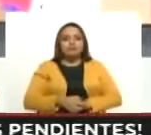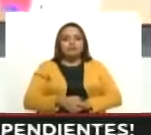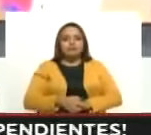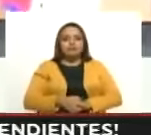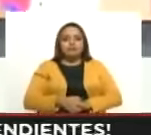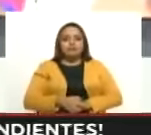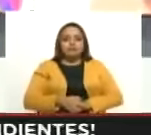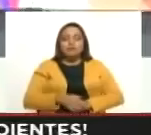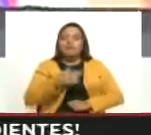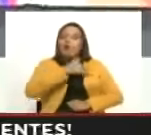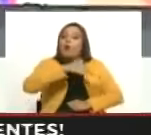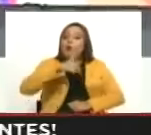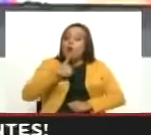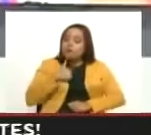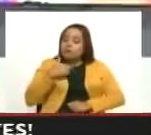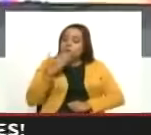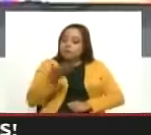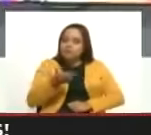Tendríamos nosotros